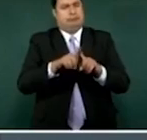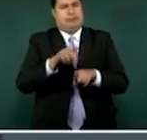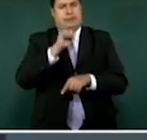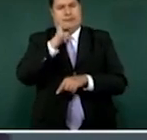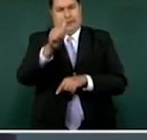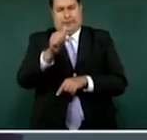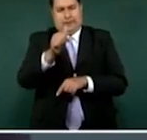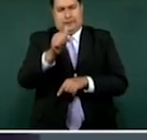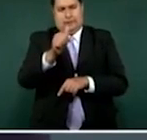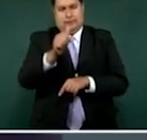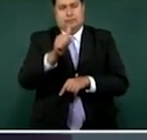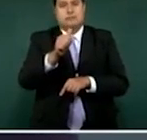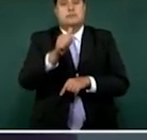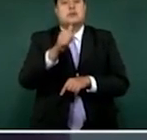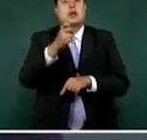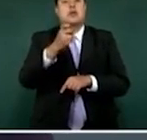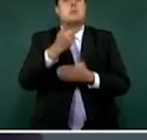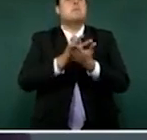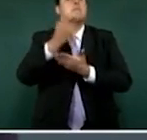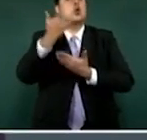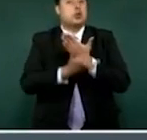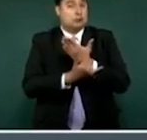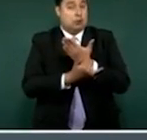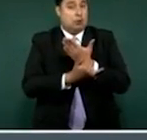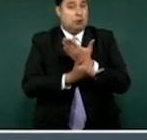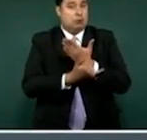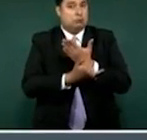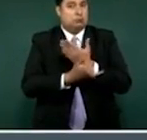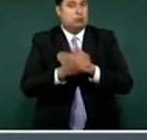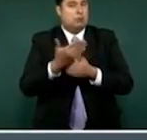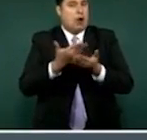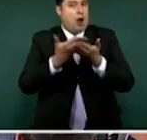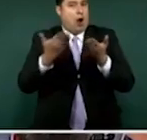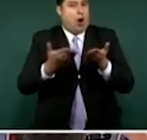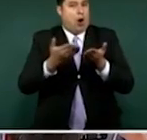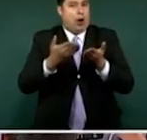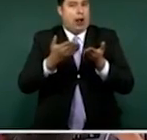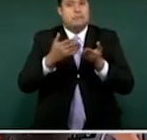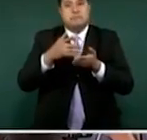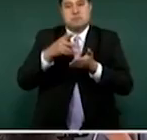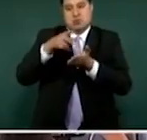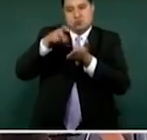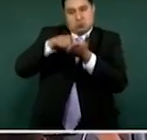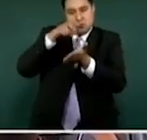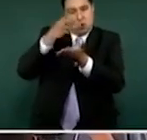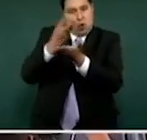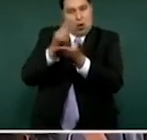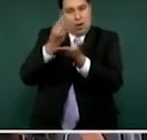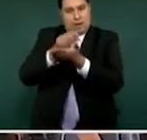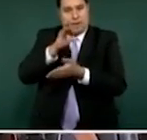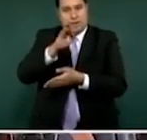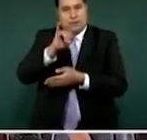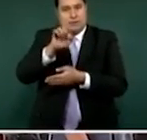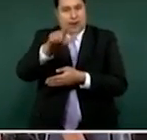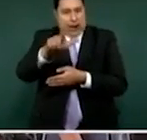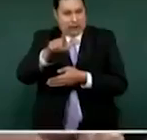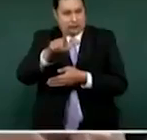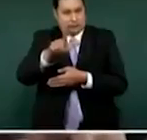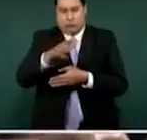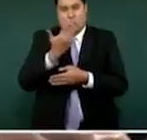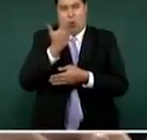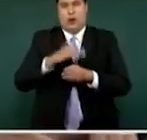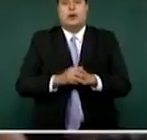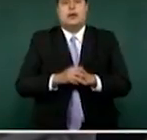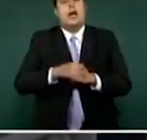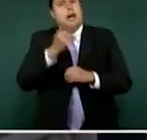hay ningún proyecto de reforma fiscal. La segunda pregunta, los partidos políticos